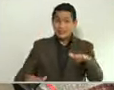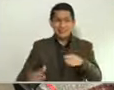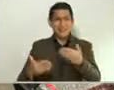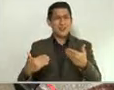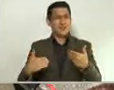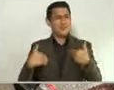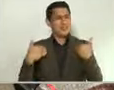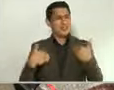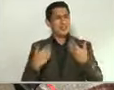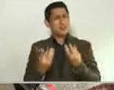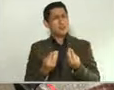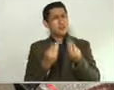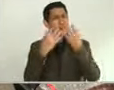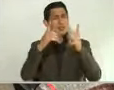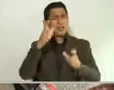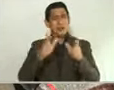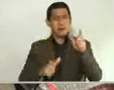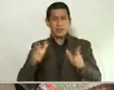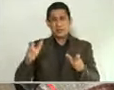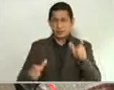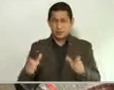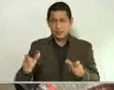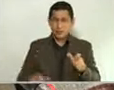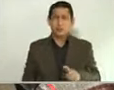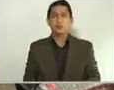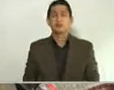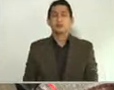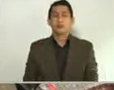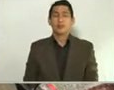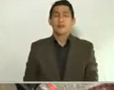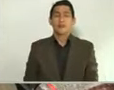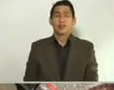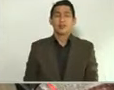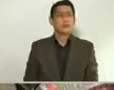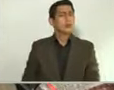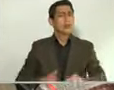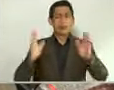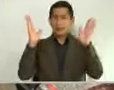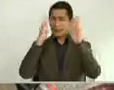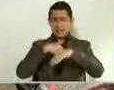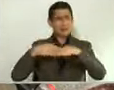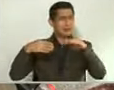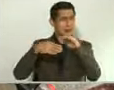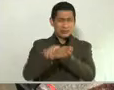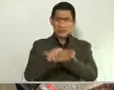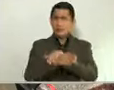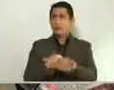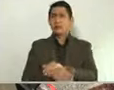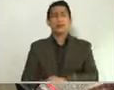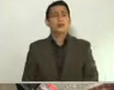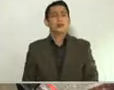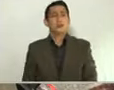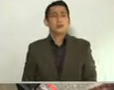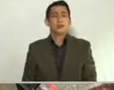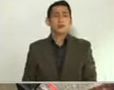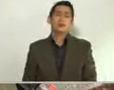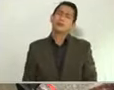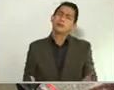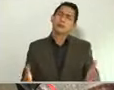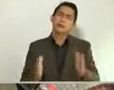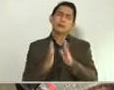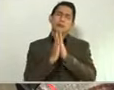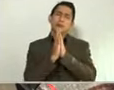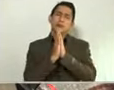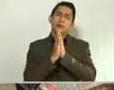felices. Estamos separando un día a la semana donde van nuestros niños. ¿Cuál es el costo de ingreso a la piscina? Cero. Ajá, qué bien. El costo es cero. Lo único que les pido es que la cuiden, porque